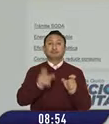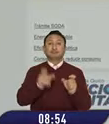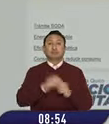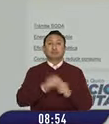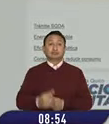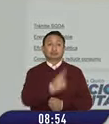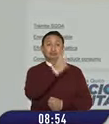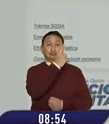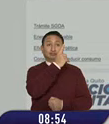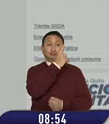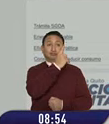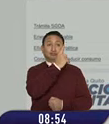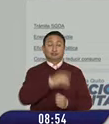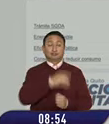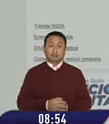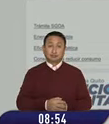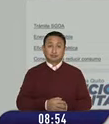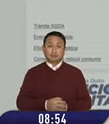web